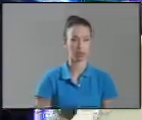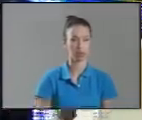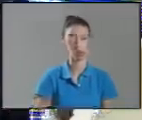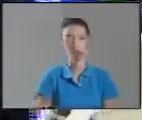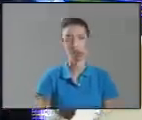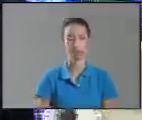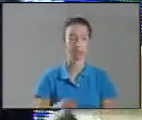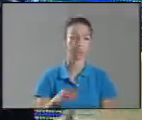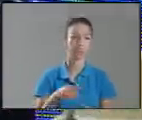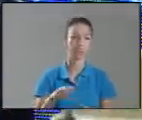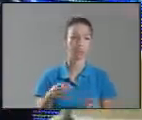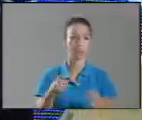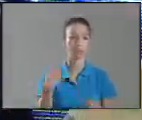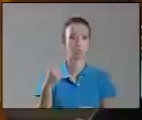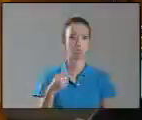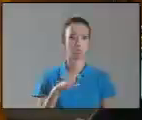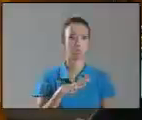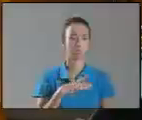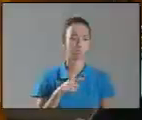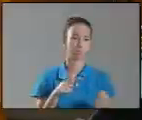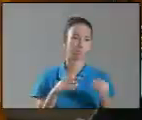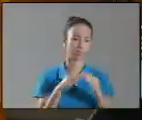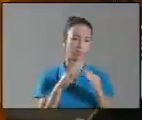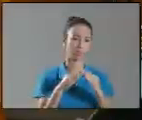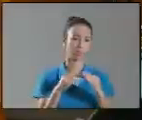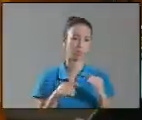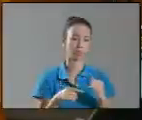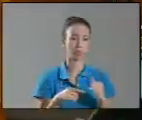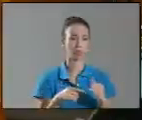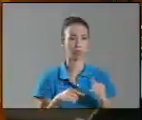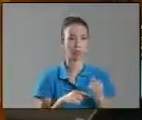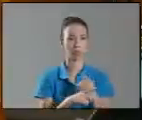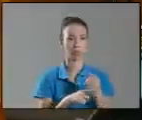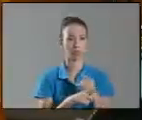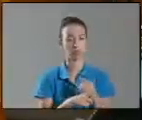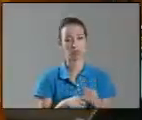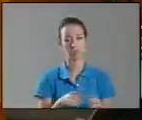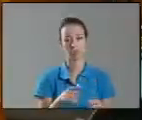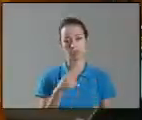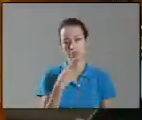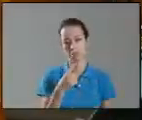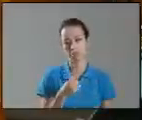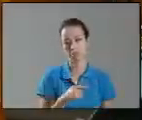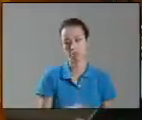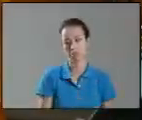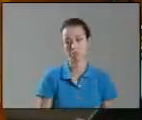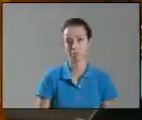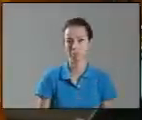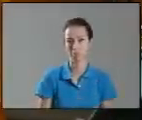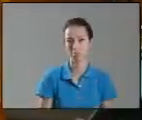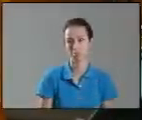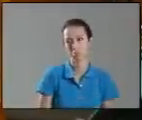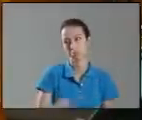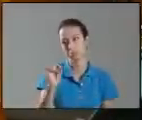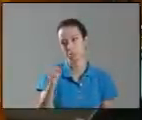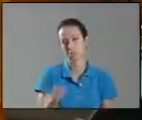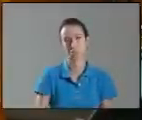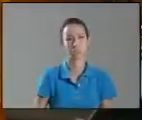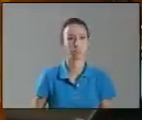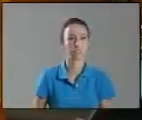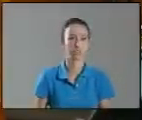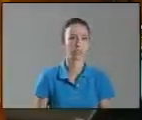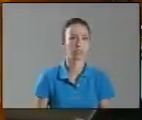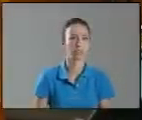sincero, tomando en cuenta que todos los hogares tienen problemas, le digo, bueno,